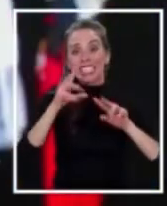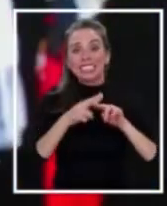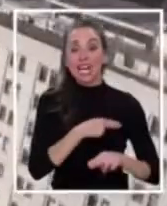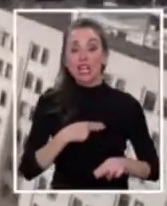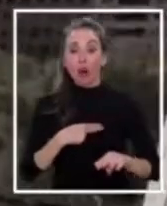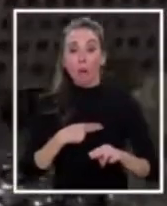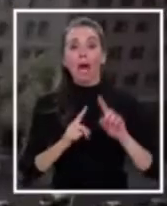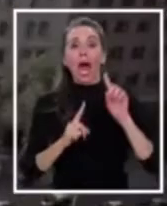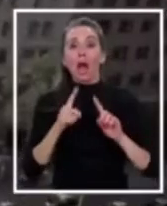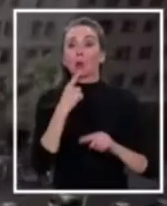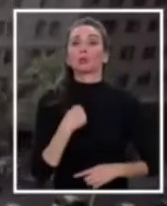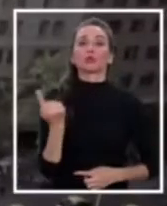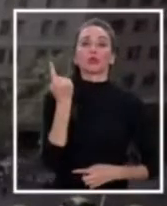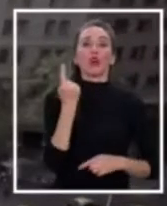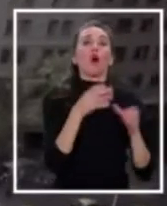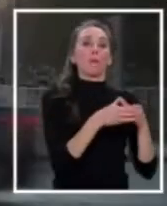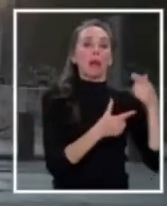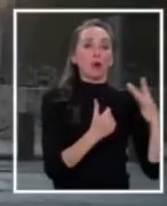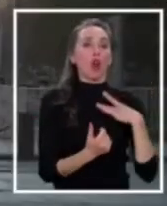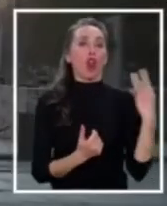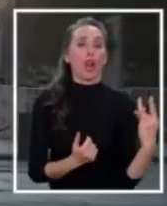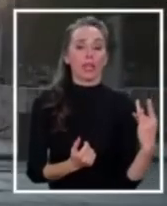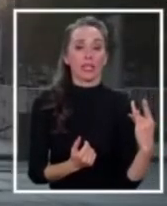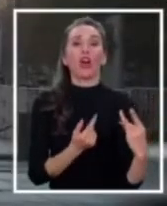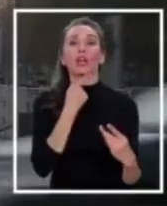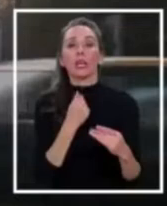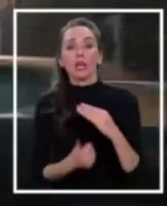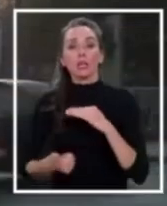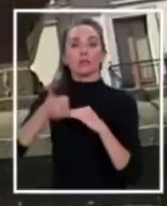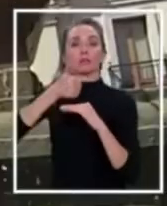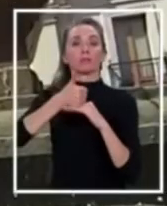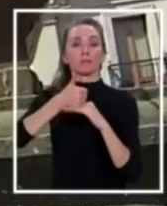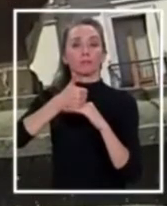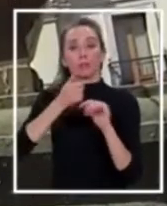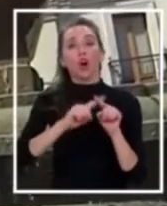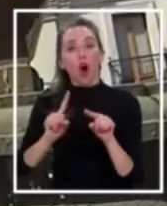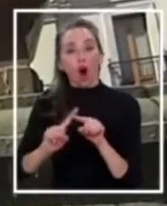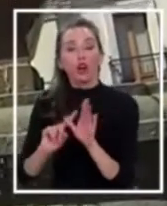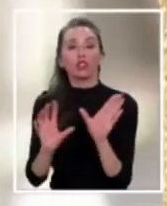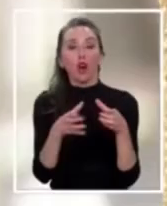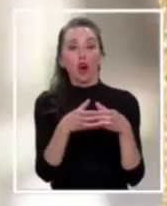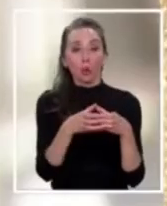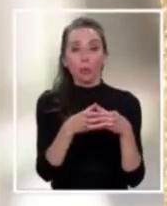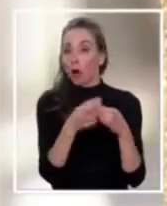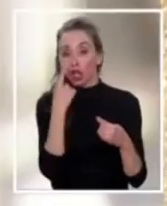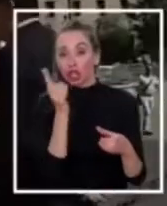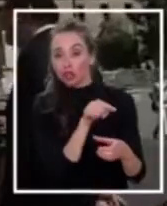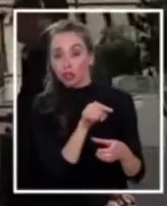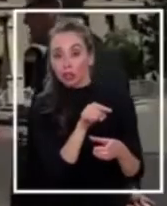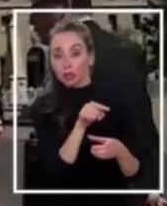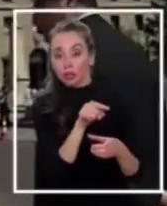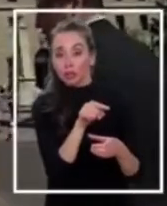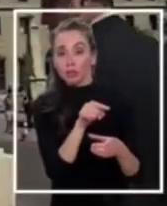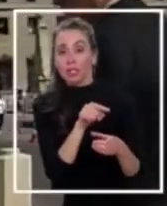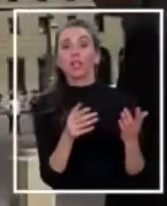algunos proclamados, otros por ahora con la intención que buscan posicionarse, pero otro grupo, más desconocido, ubicado en